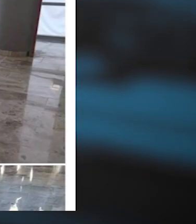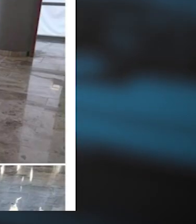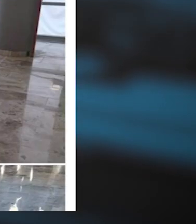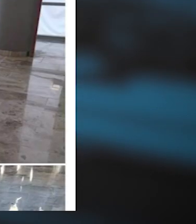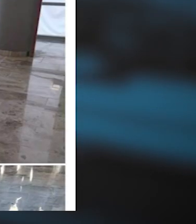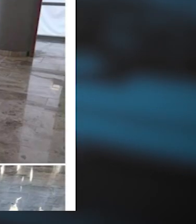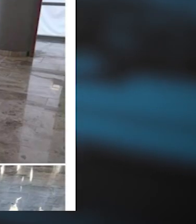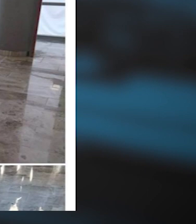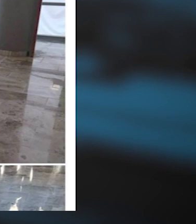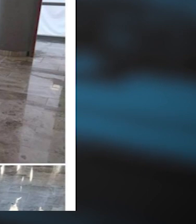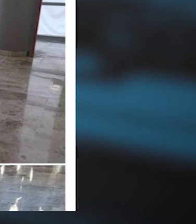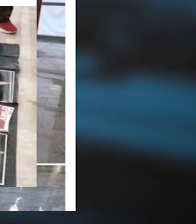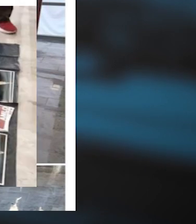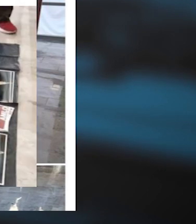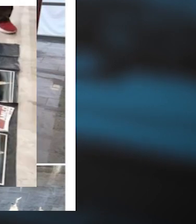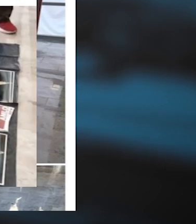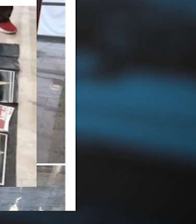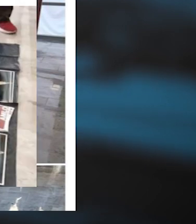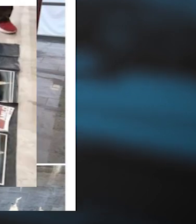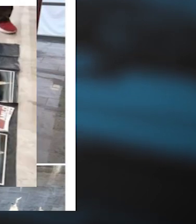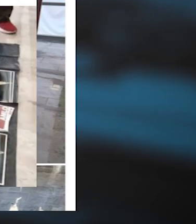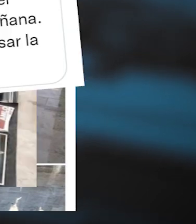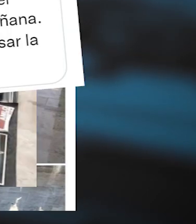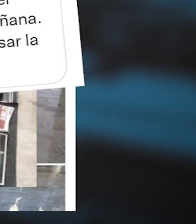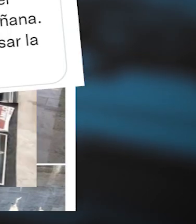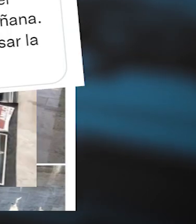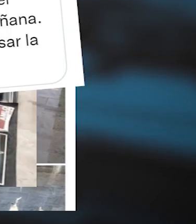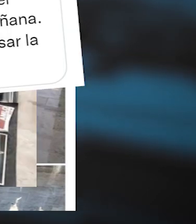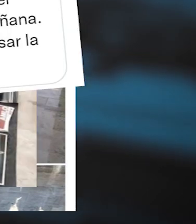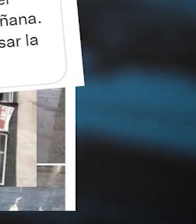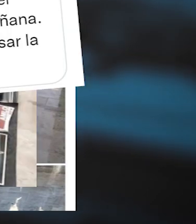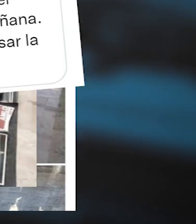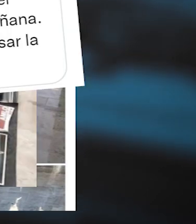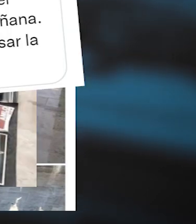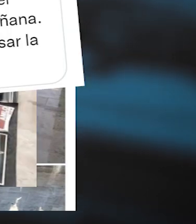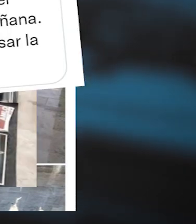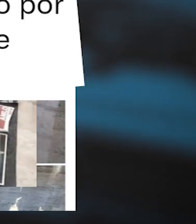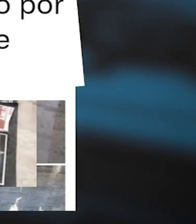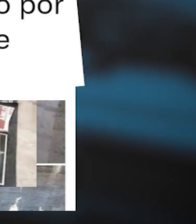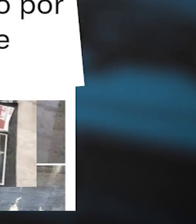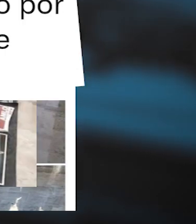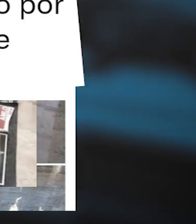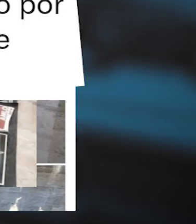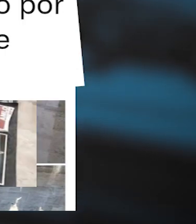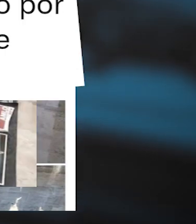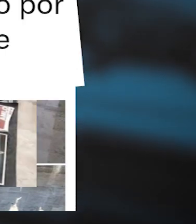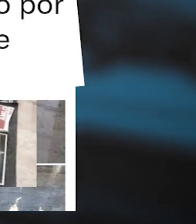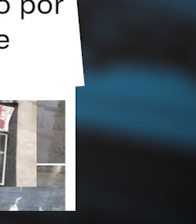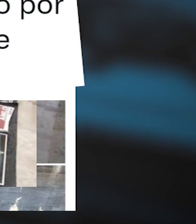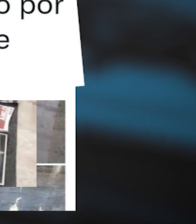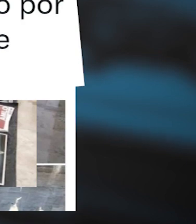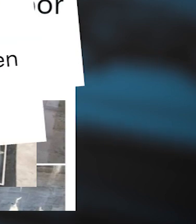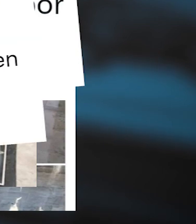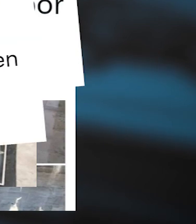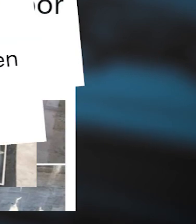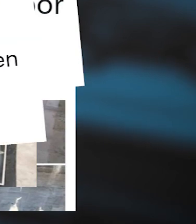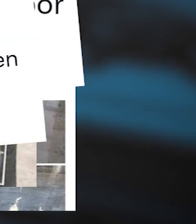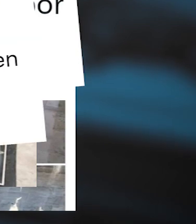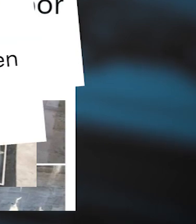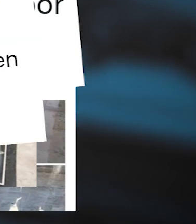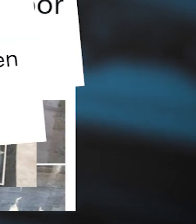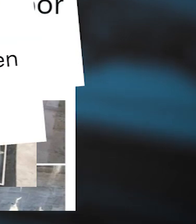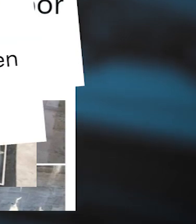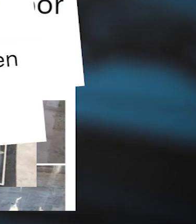oposición criticaron que durante la inauguración de la nueva terminal aérea, algunos comerciantes ofrecieron alimentos como tlayudas y